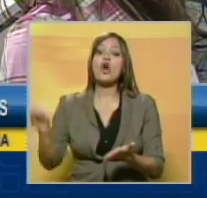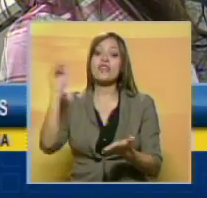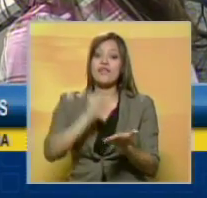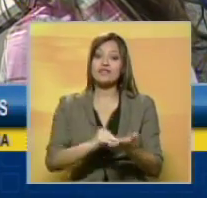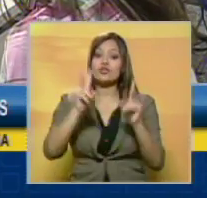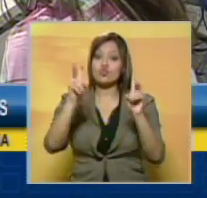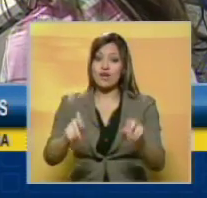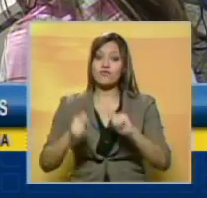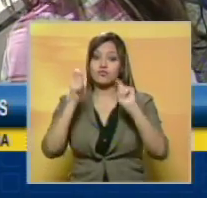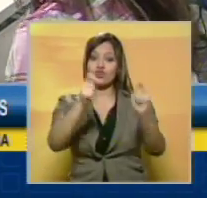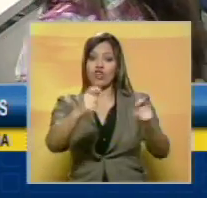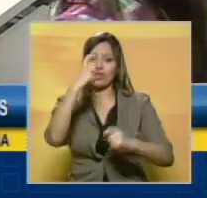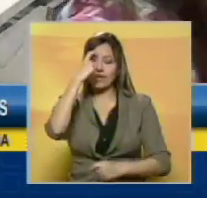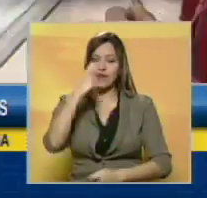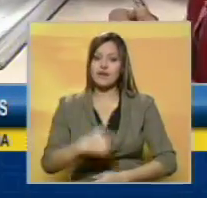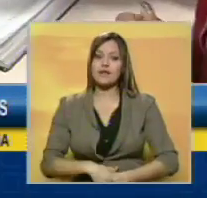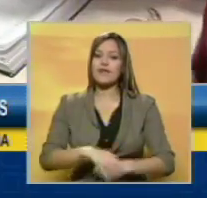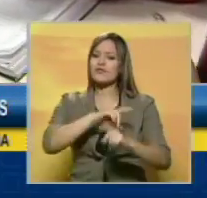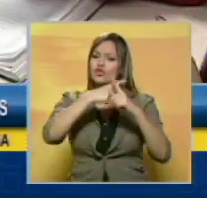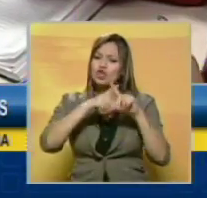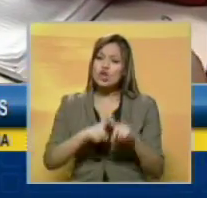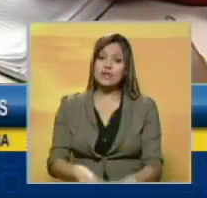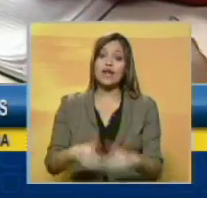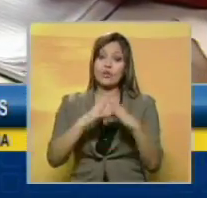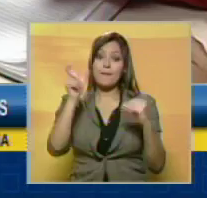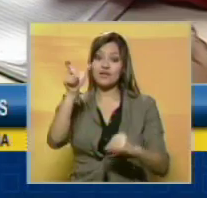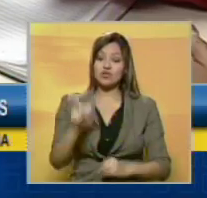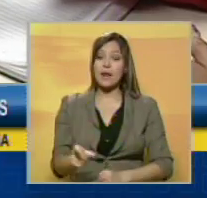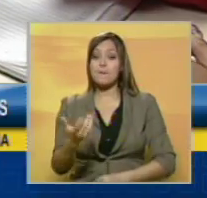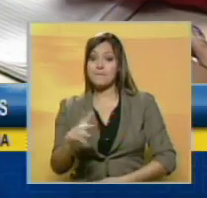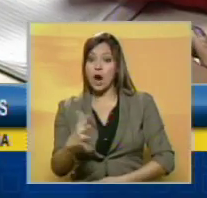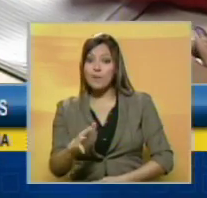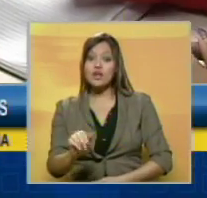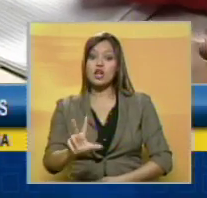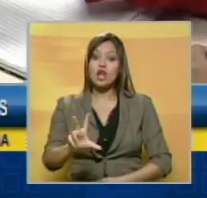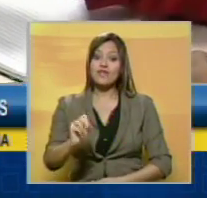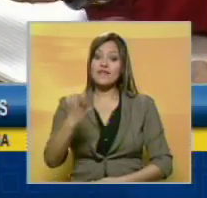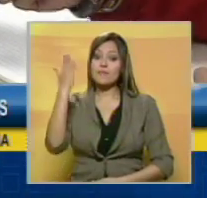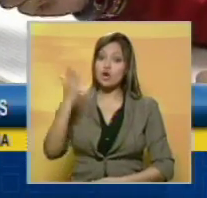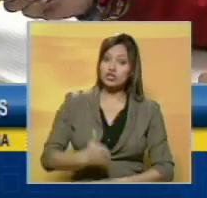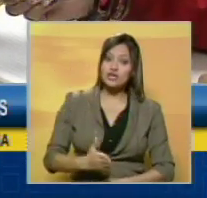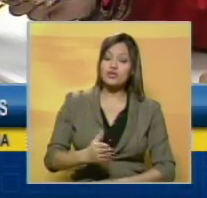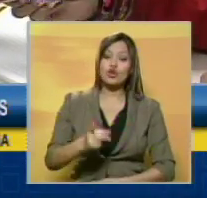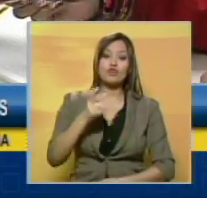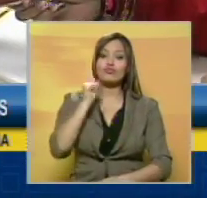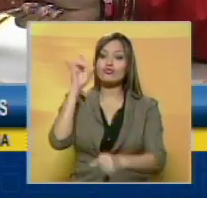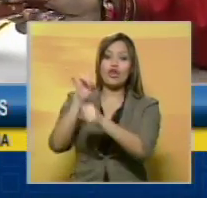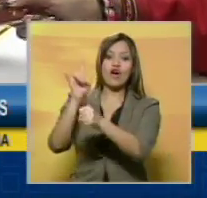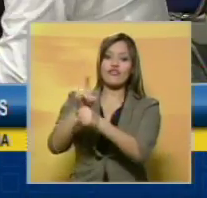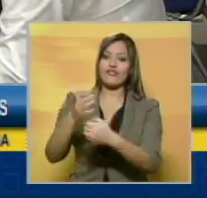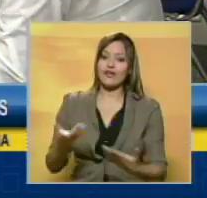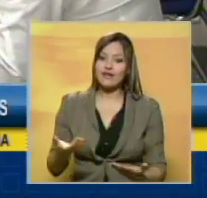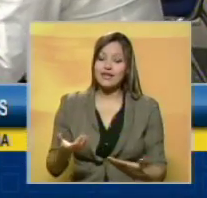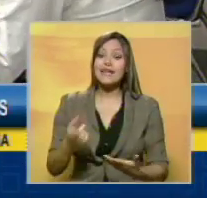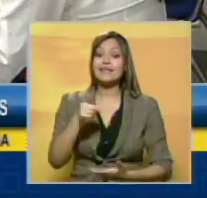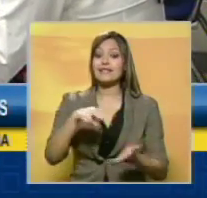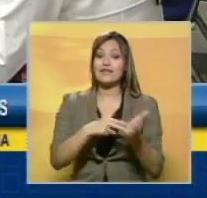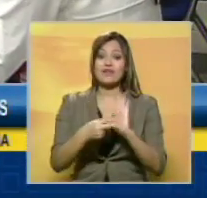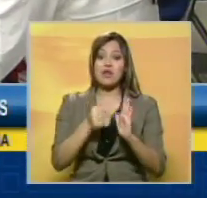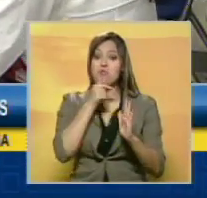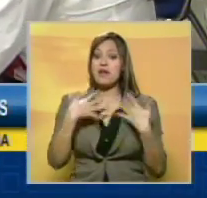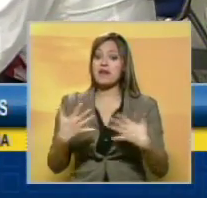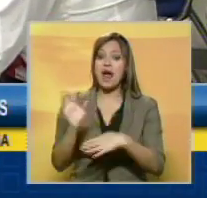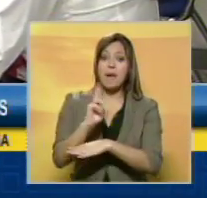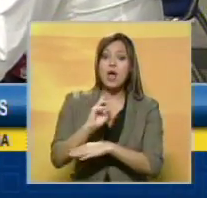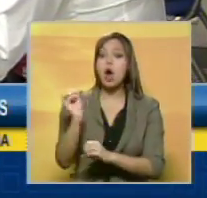una nueva. Manifestó que del total de usuarios citados, aproximadamente 30% no acuden. Esto indica que no tienen premura